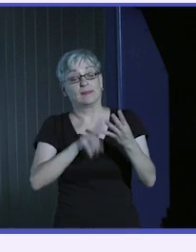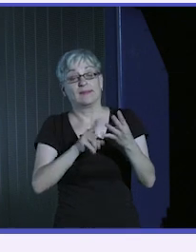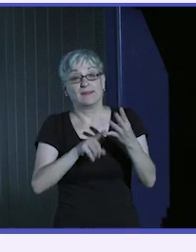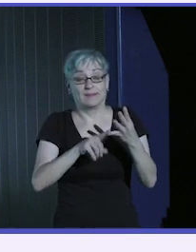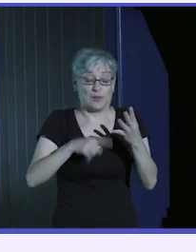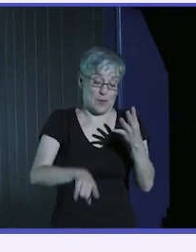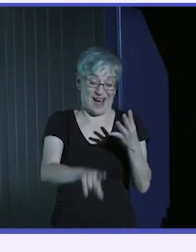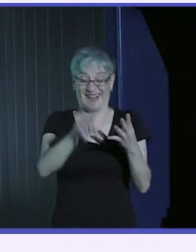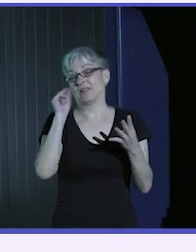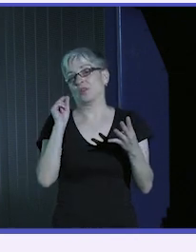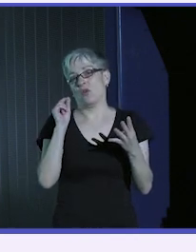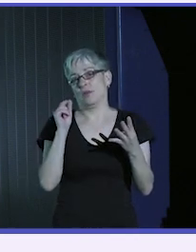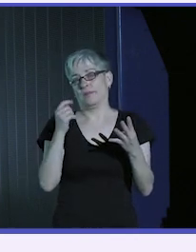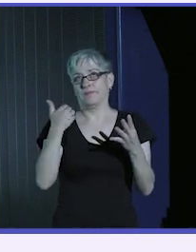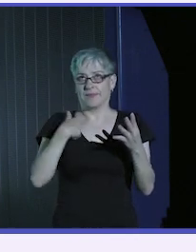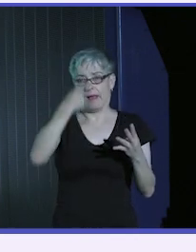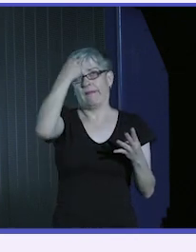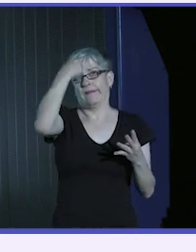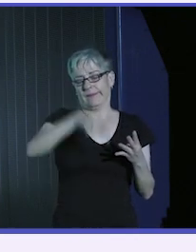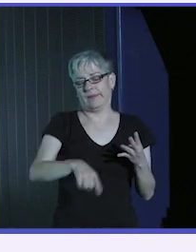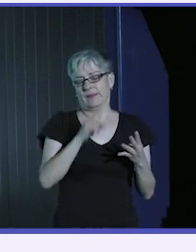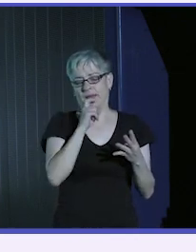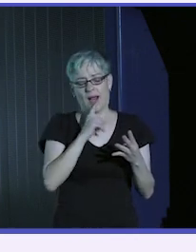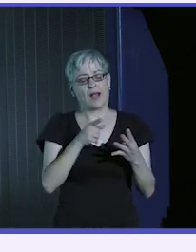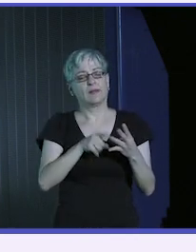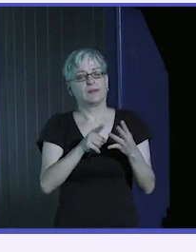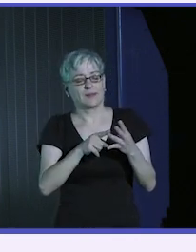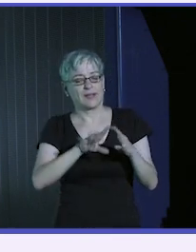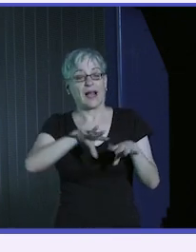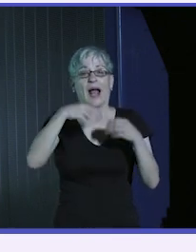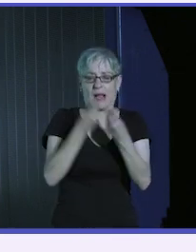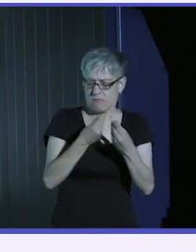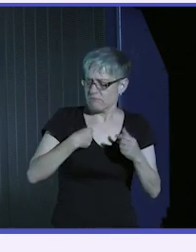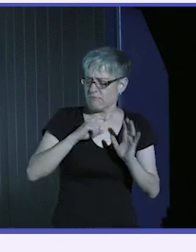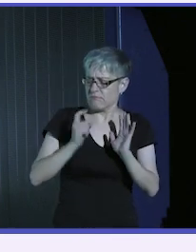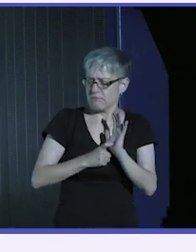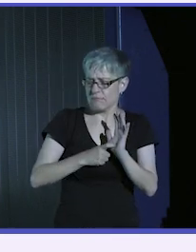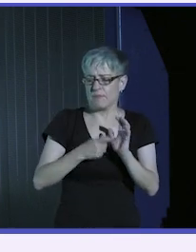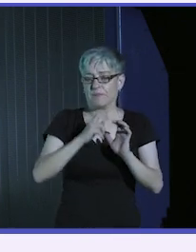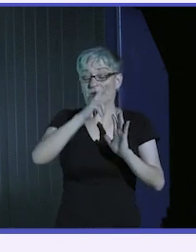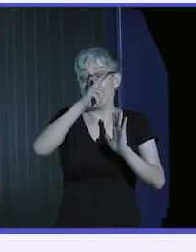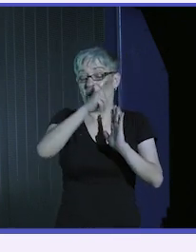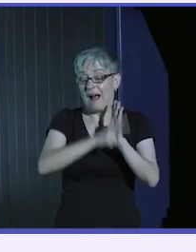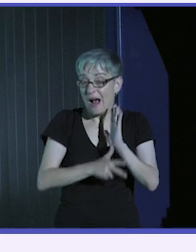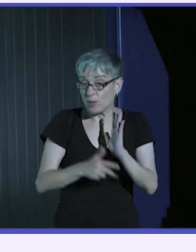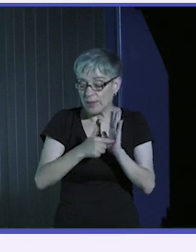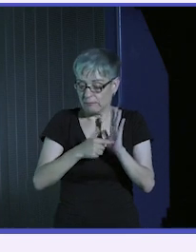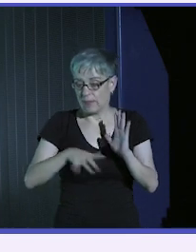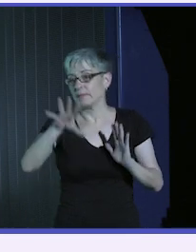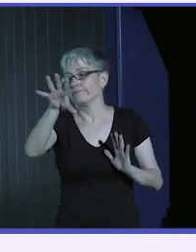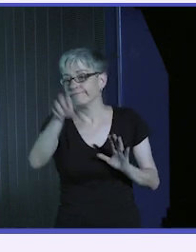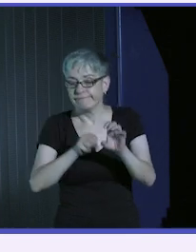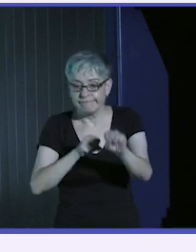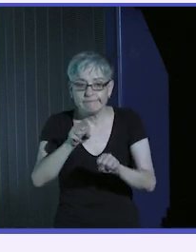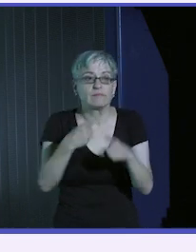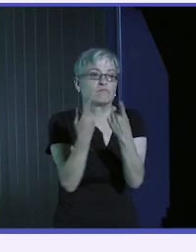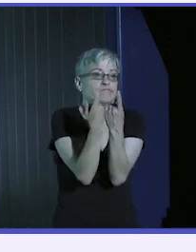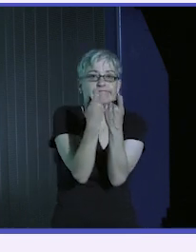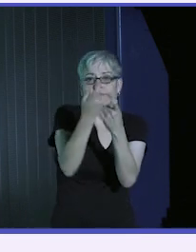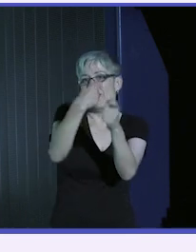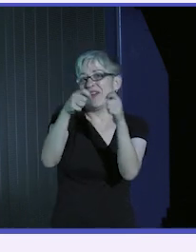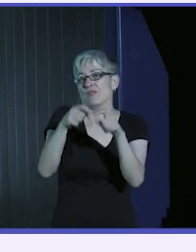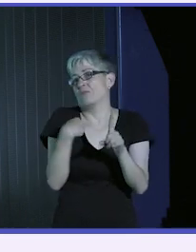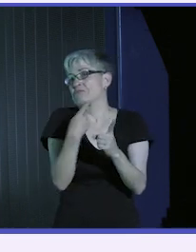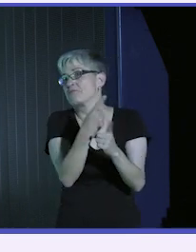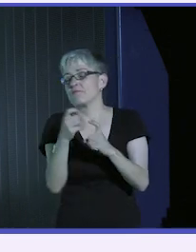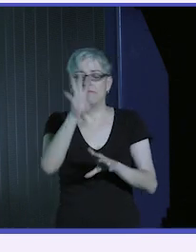escoger, cuando ya he visto que cabe todo lo que es nuestra solución cuántica dentro de un hardware, es escoger el hardware del proveedor que necesite